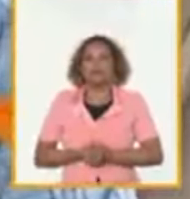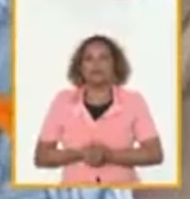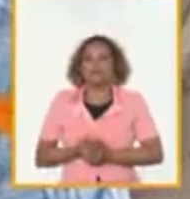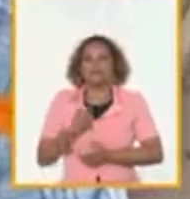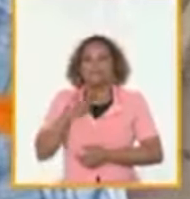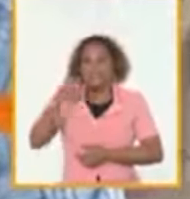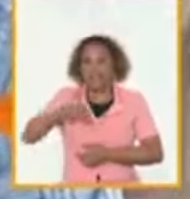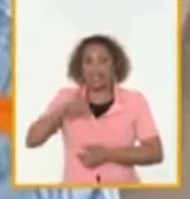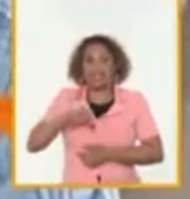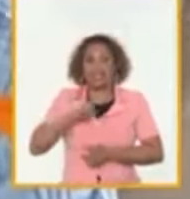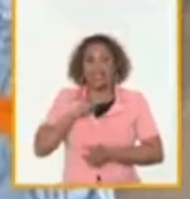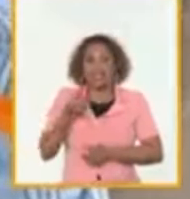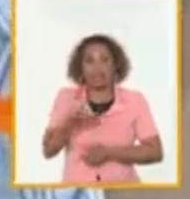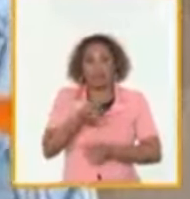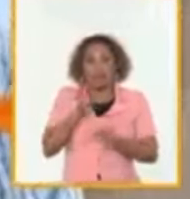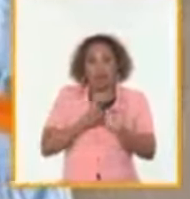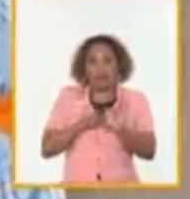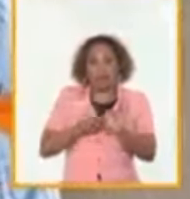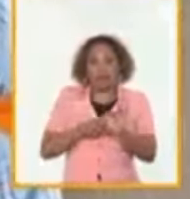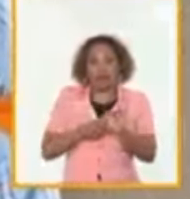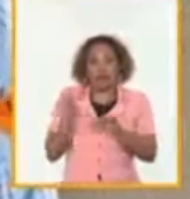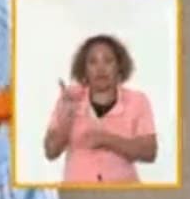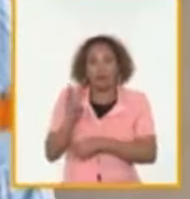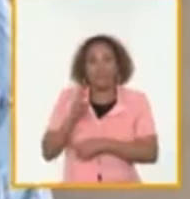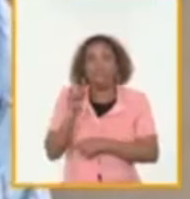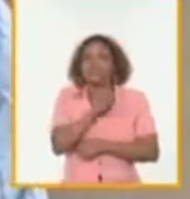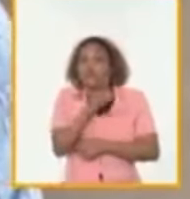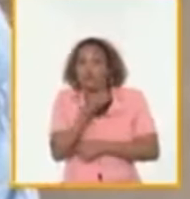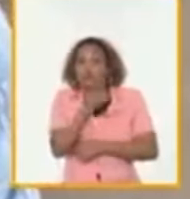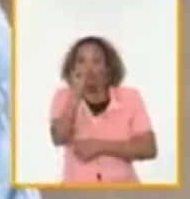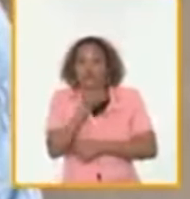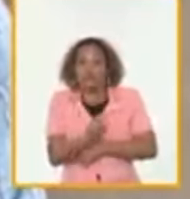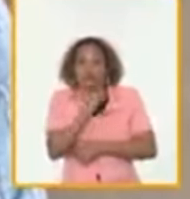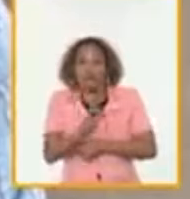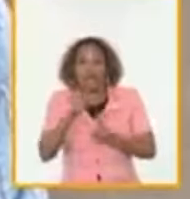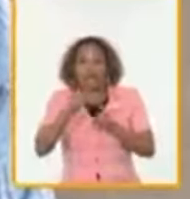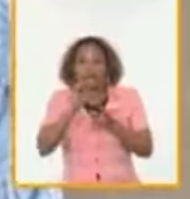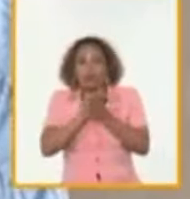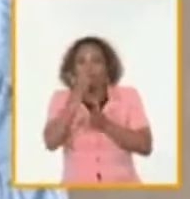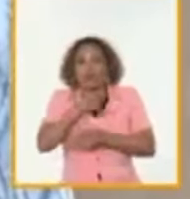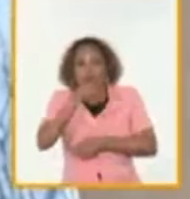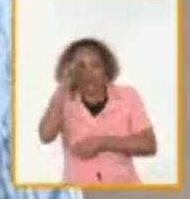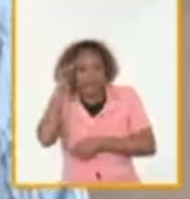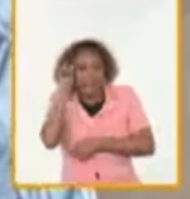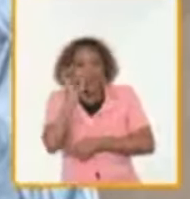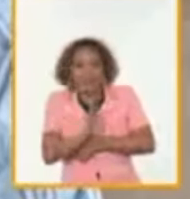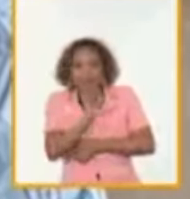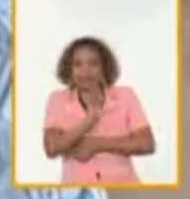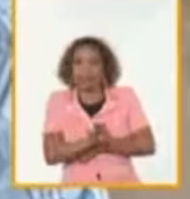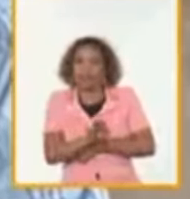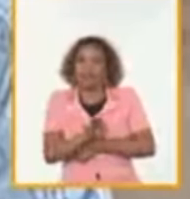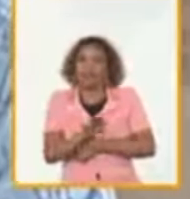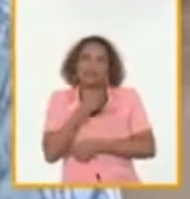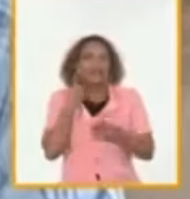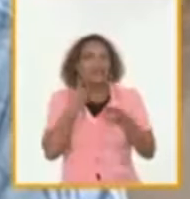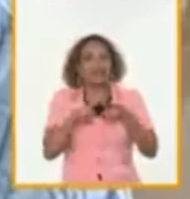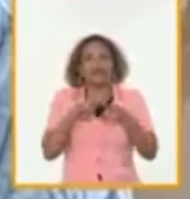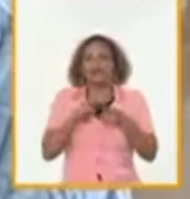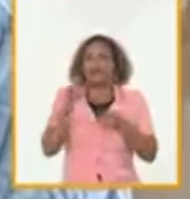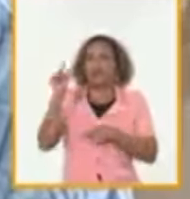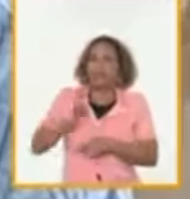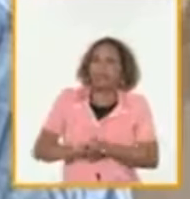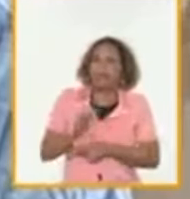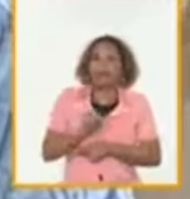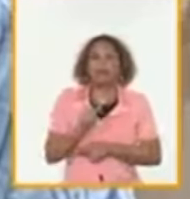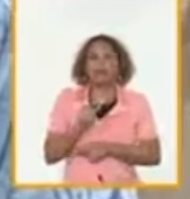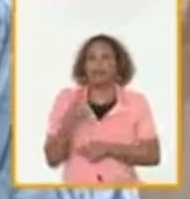Winnie 10 tomá cinco tomá 20 tomá los sazones estuvieran muy baratos aparte que él no